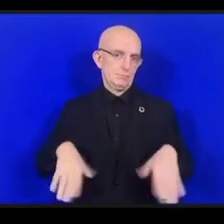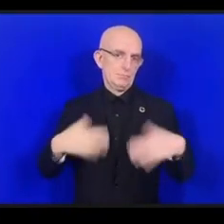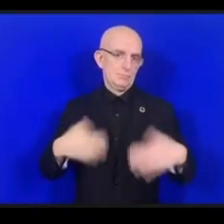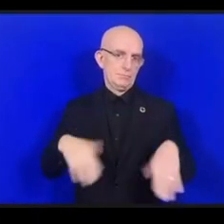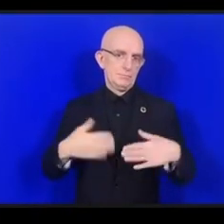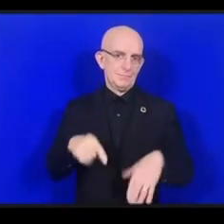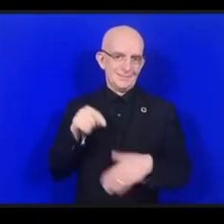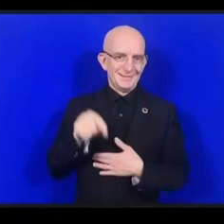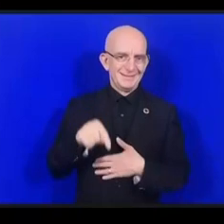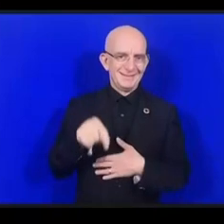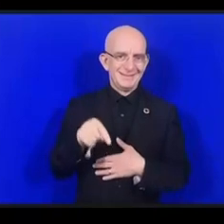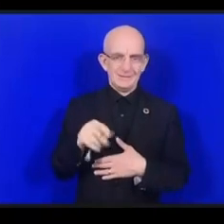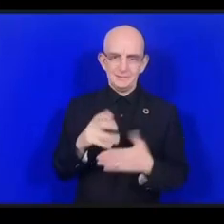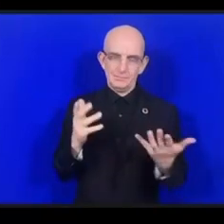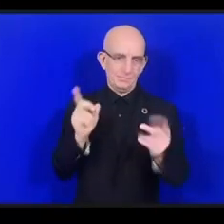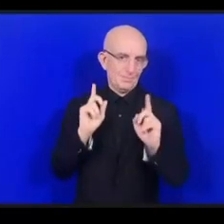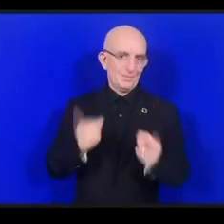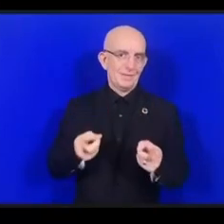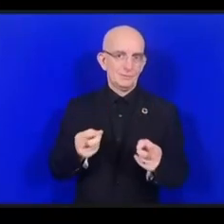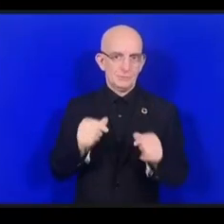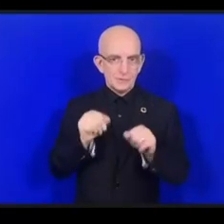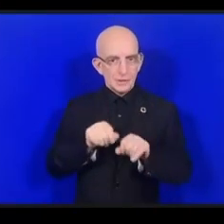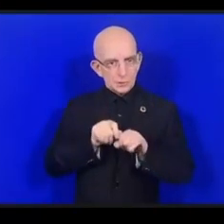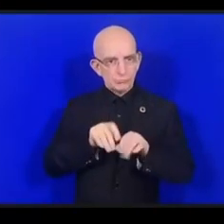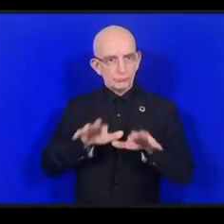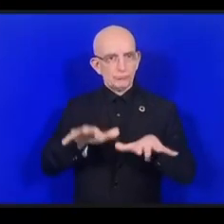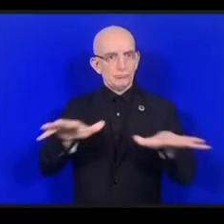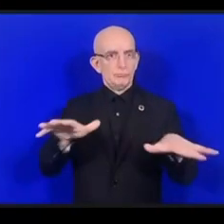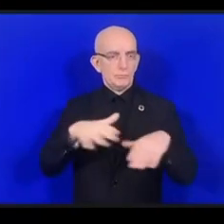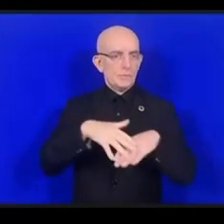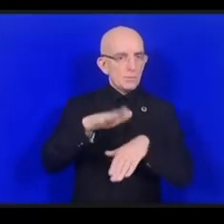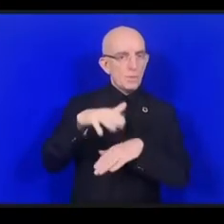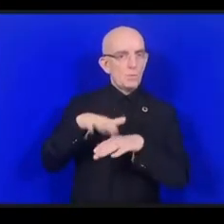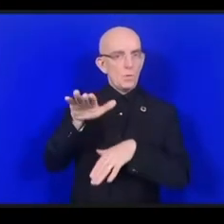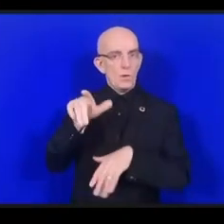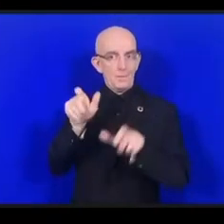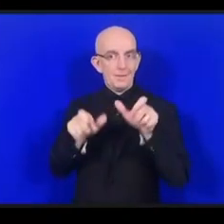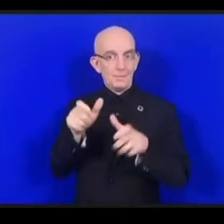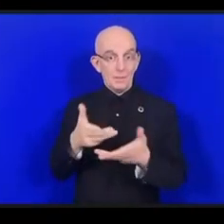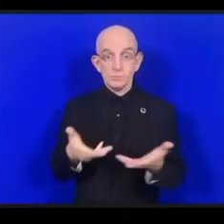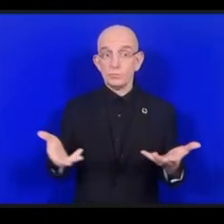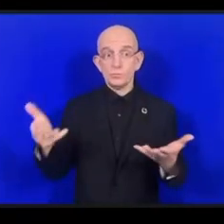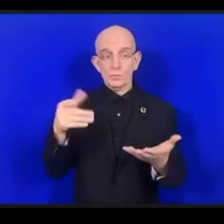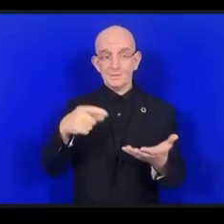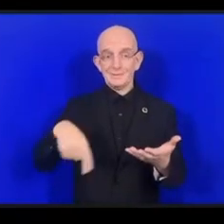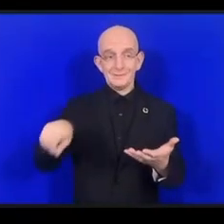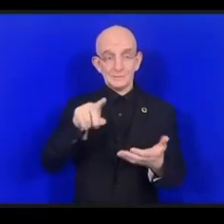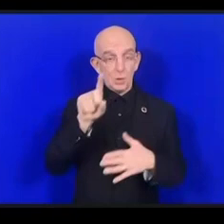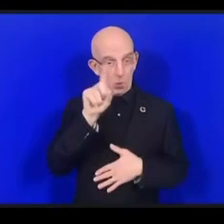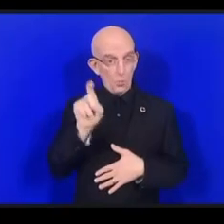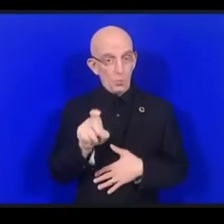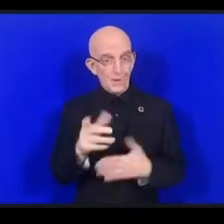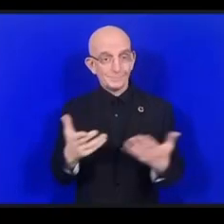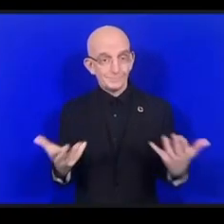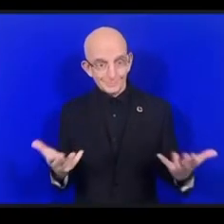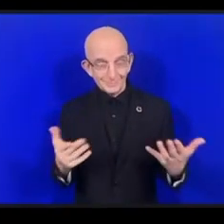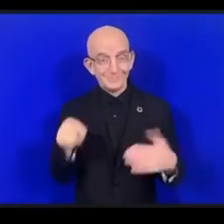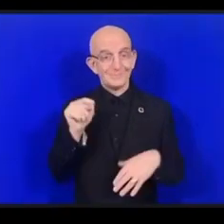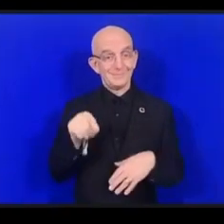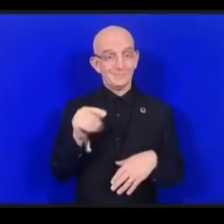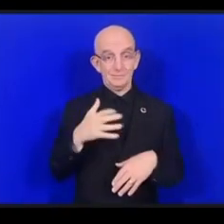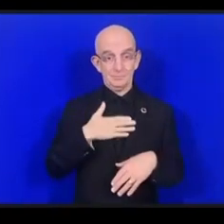muy muy importante y permitirá tener o tener comunicación con muchas más personas